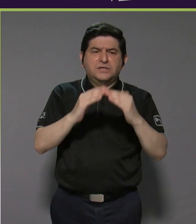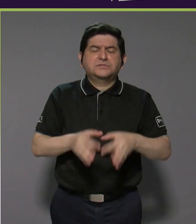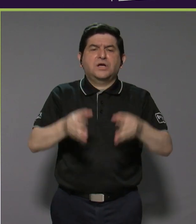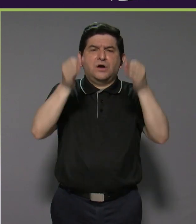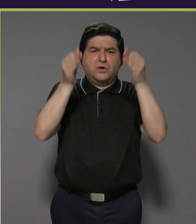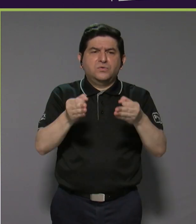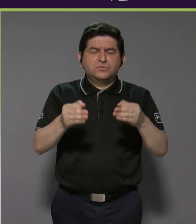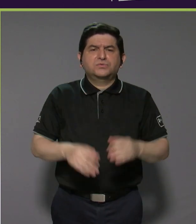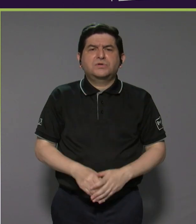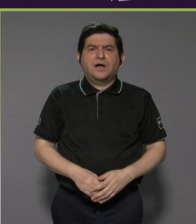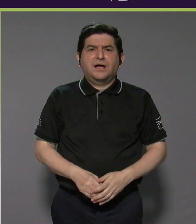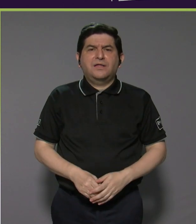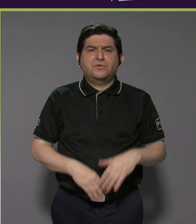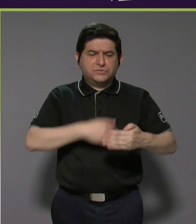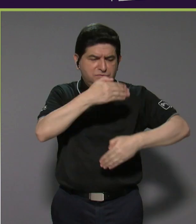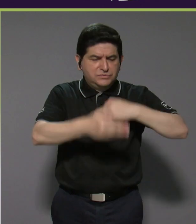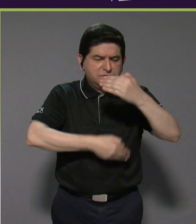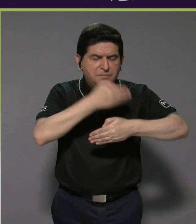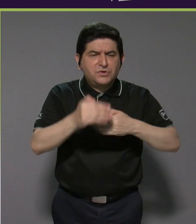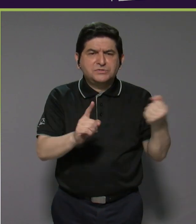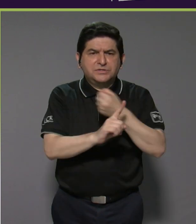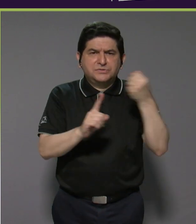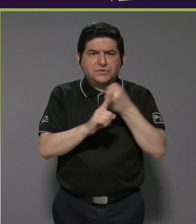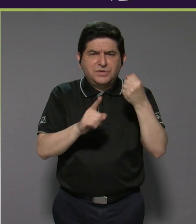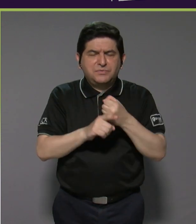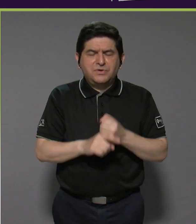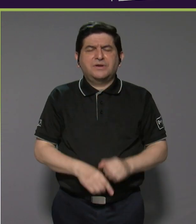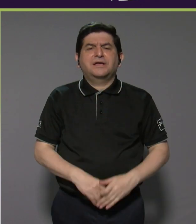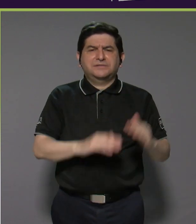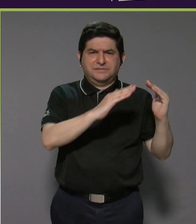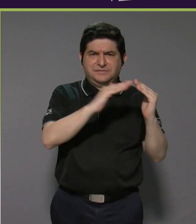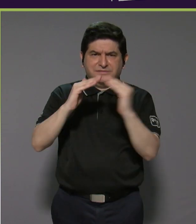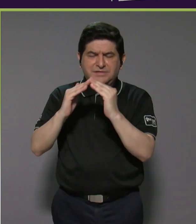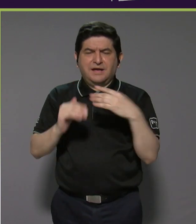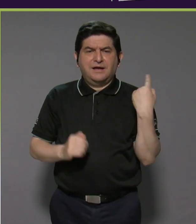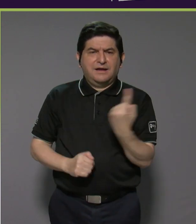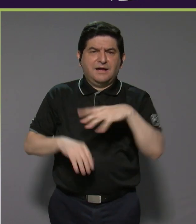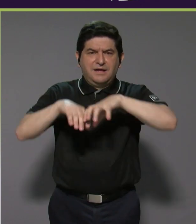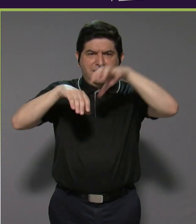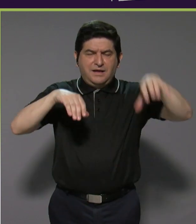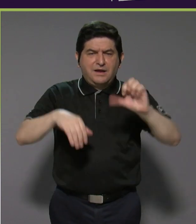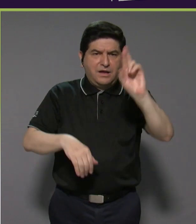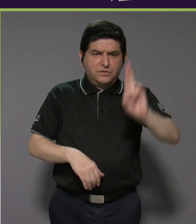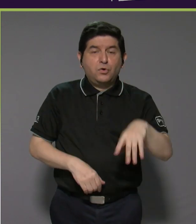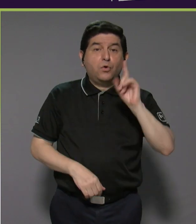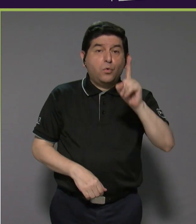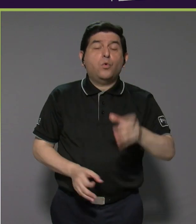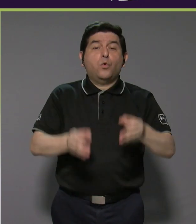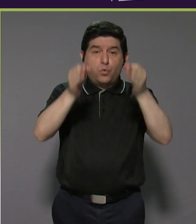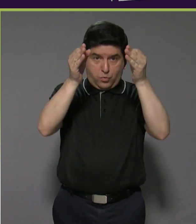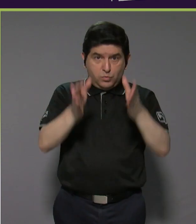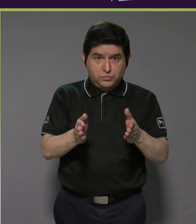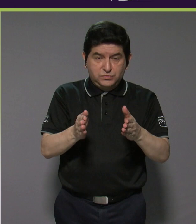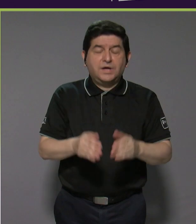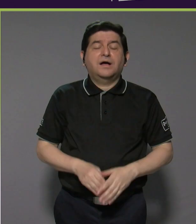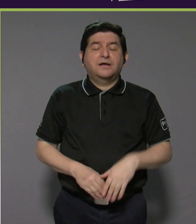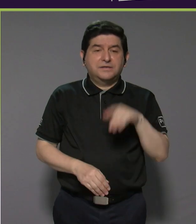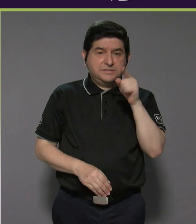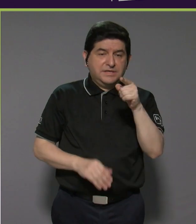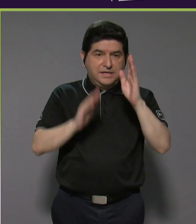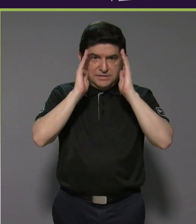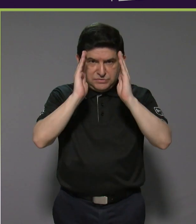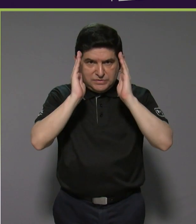juzgados contravencionales que tramitan violencia doméstica. En cada cantón de Costa Rica hay un juzgado que tramita violencia